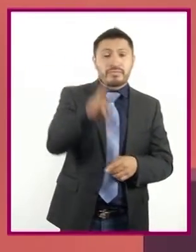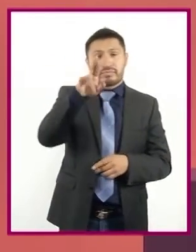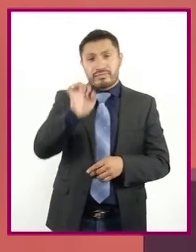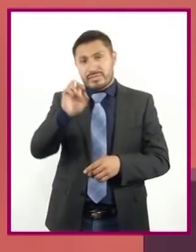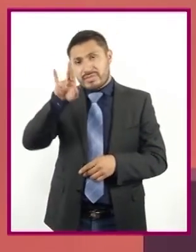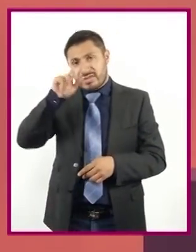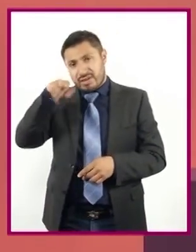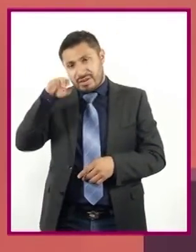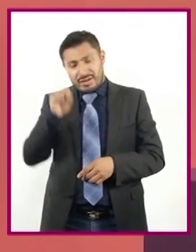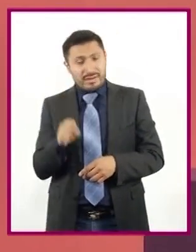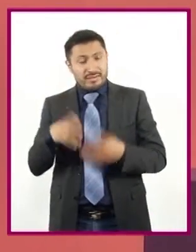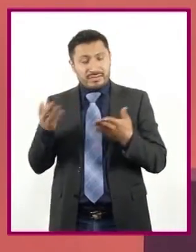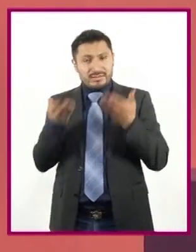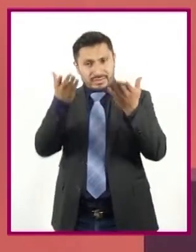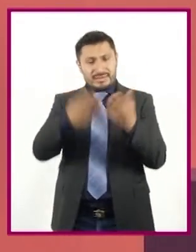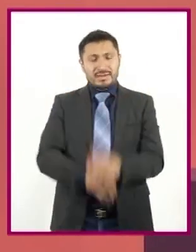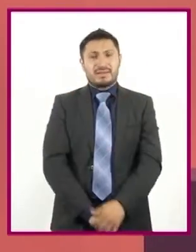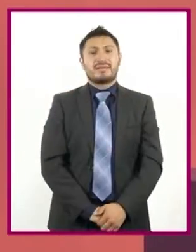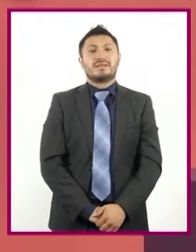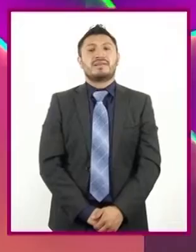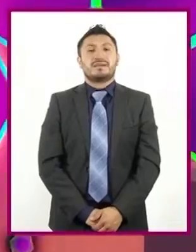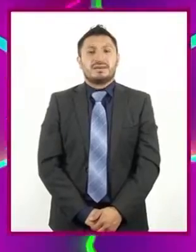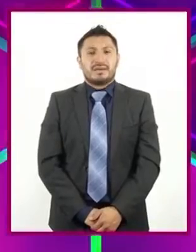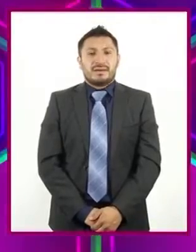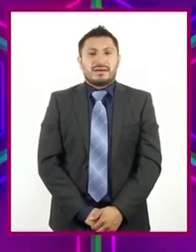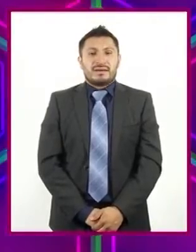refranes. ¡Corre video!